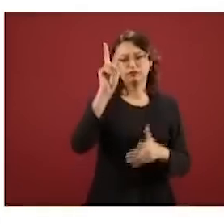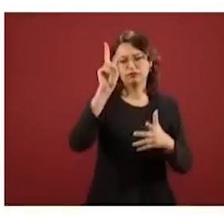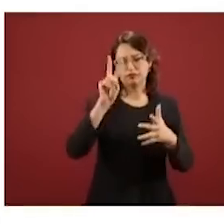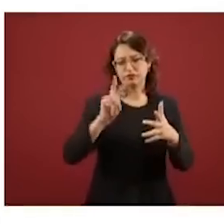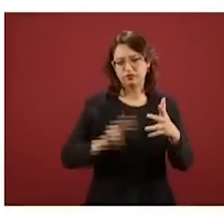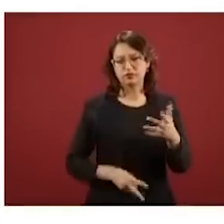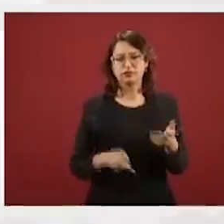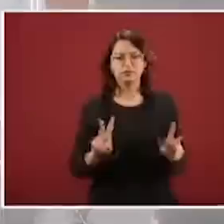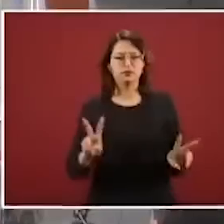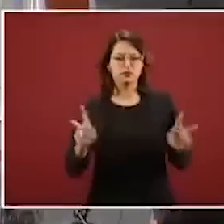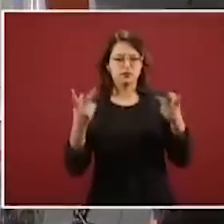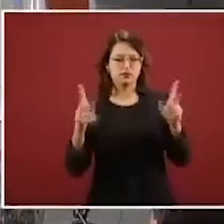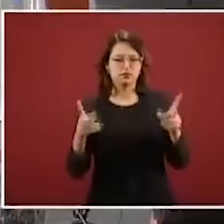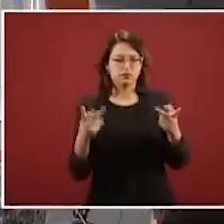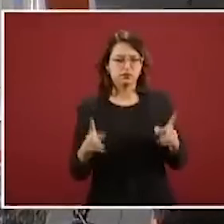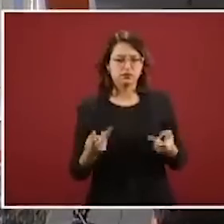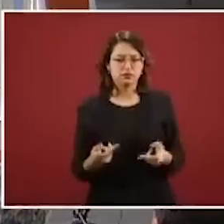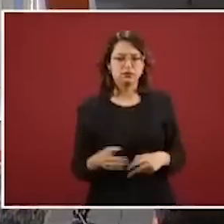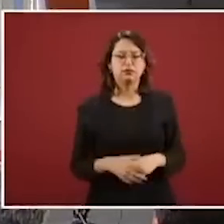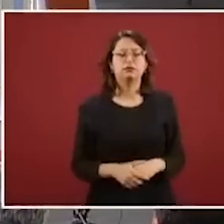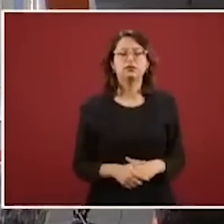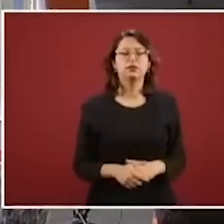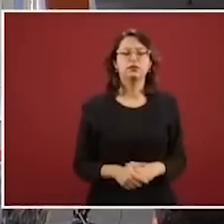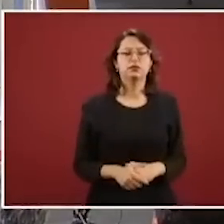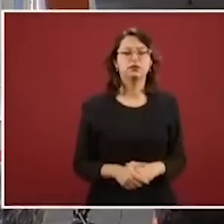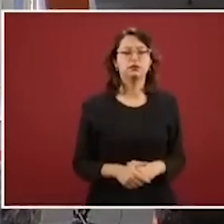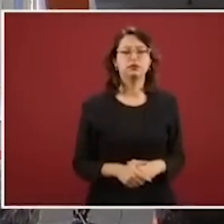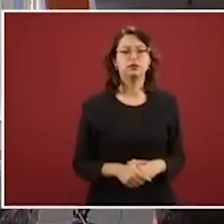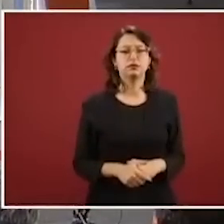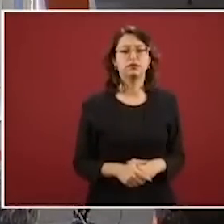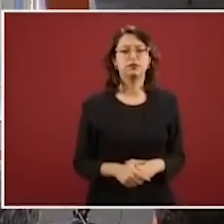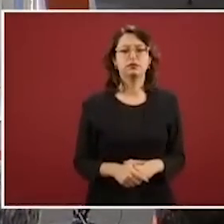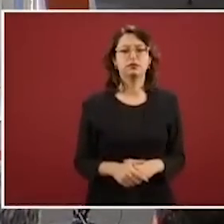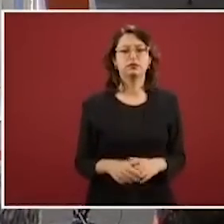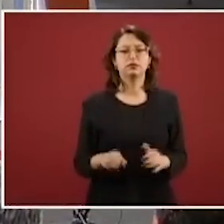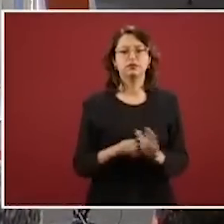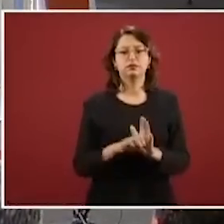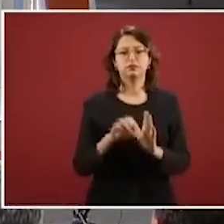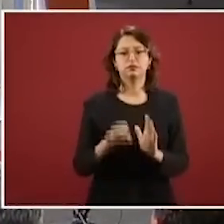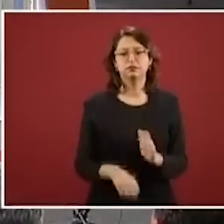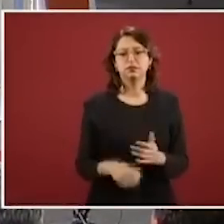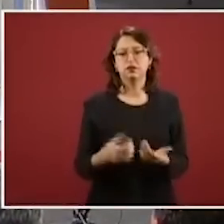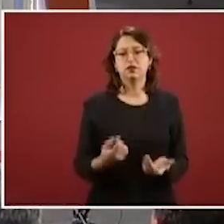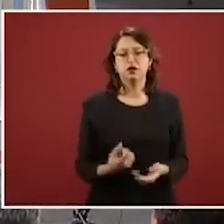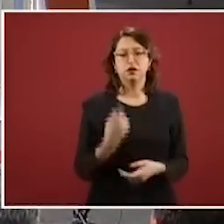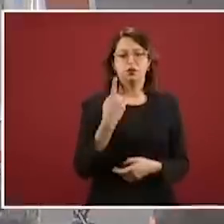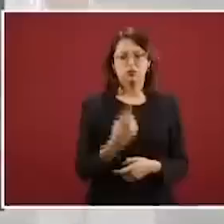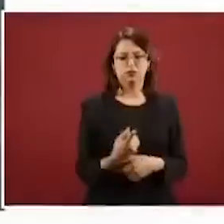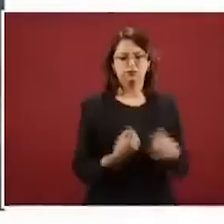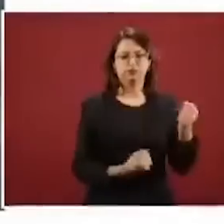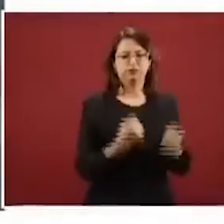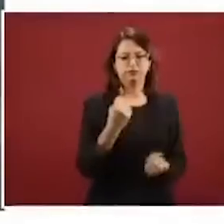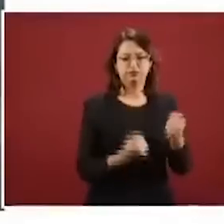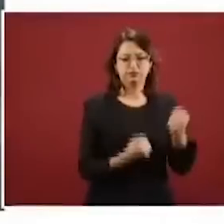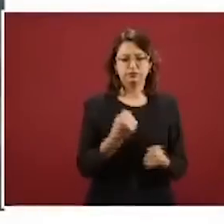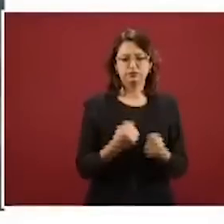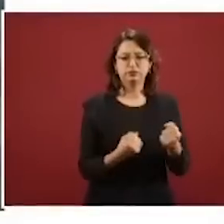se vendieron. Cito algunos ejemplos. El McLaren empezó en 3.600.000, se vendió